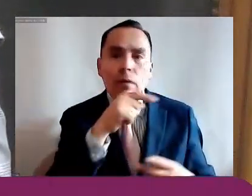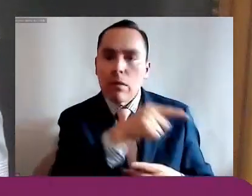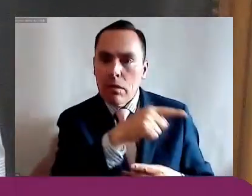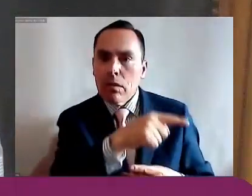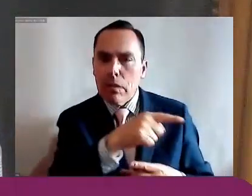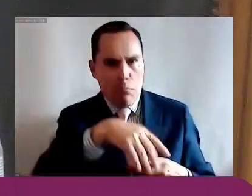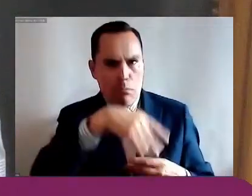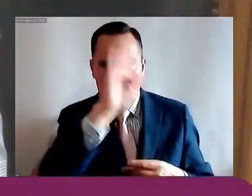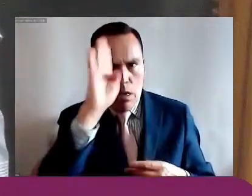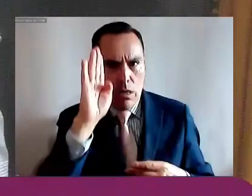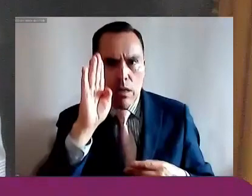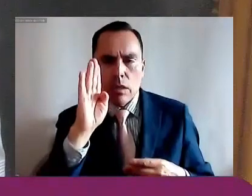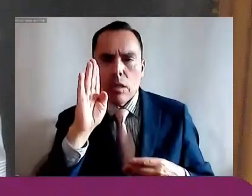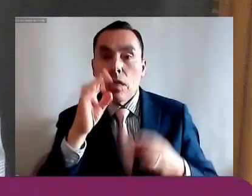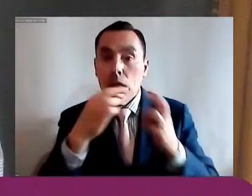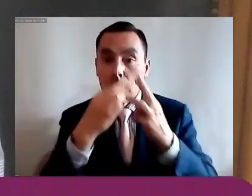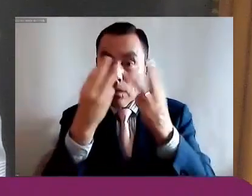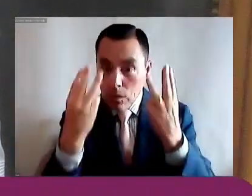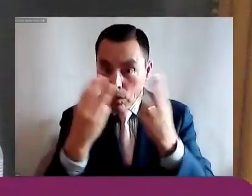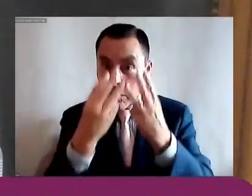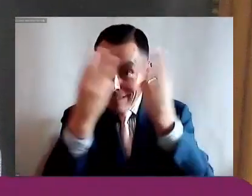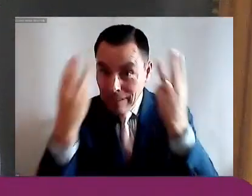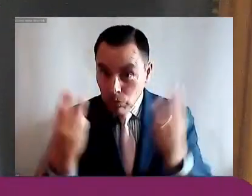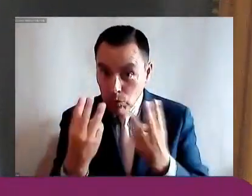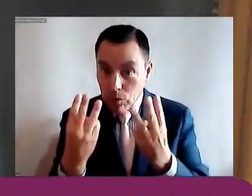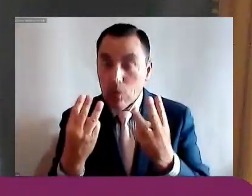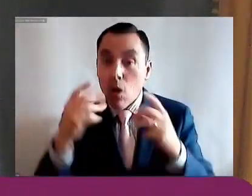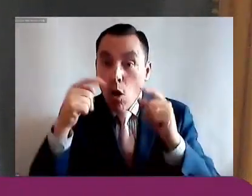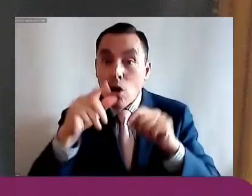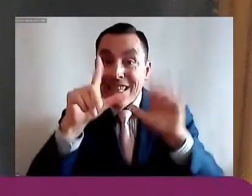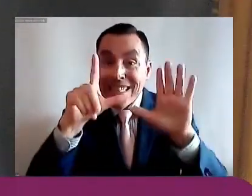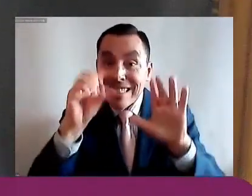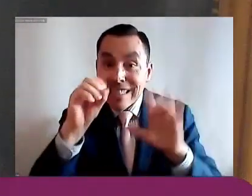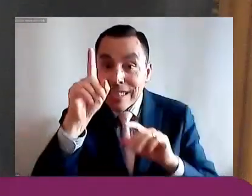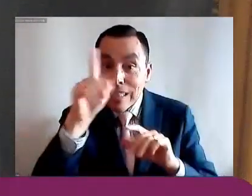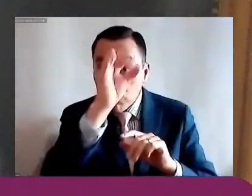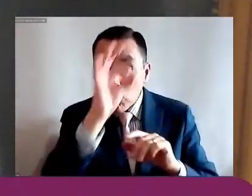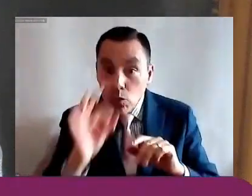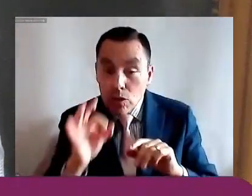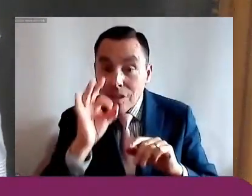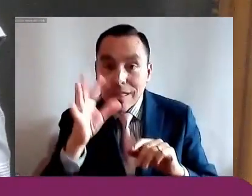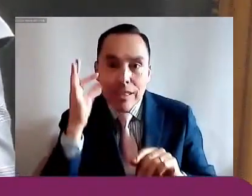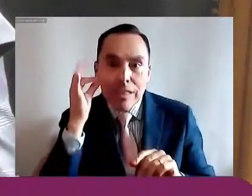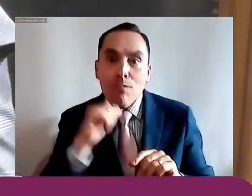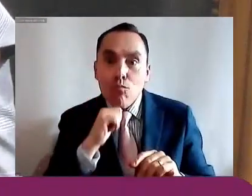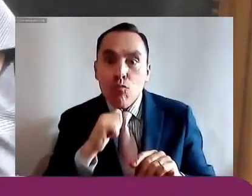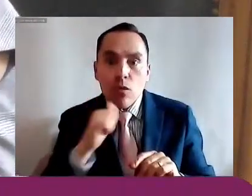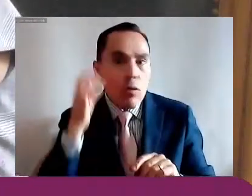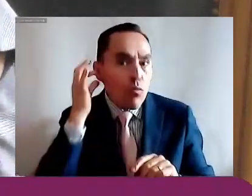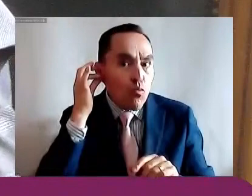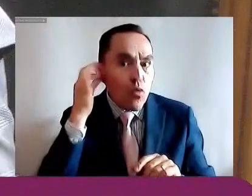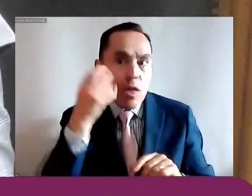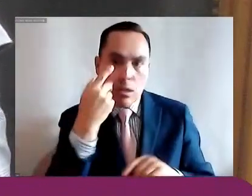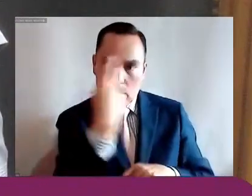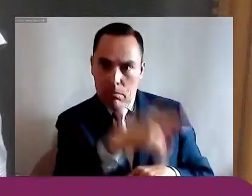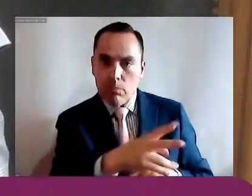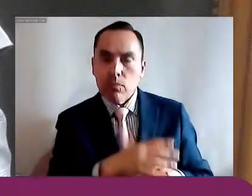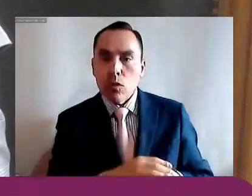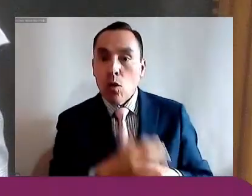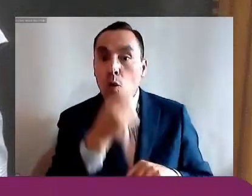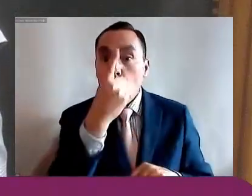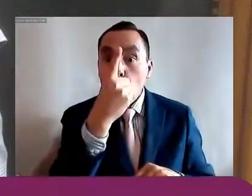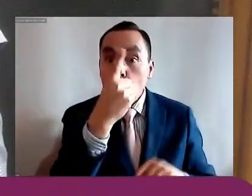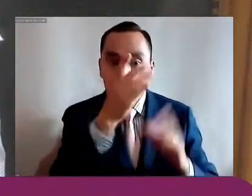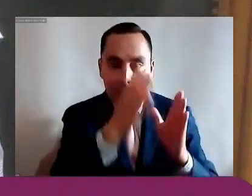las Naciones Unidas, el 70% de las personas pobres en el mundo son mujeres. Una de cada 5 niñas